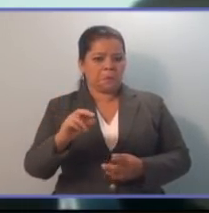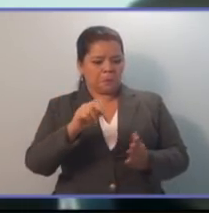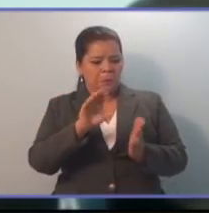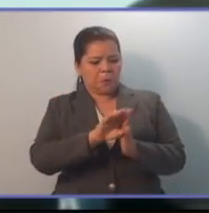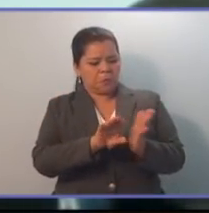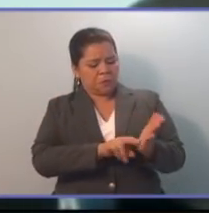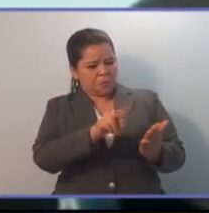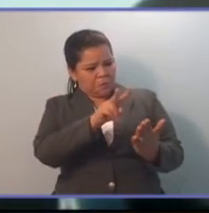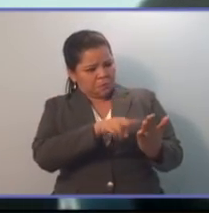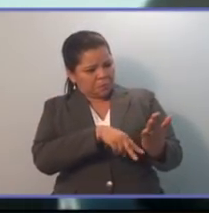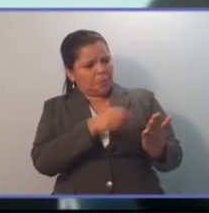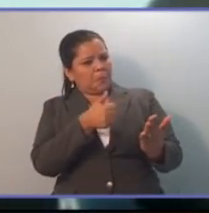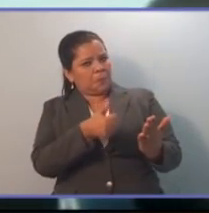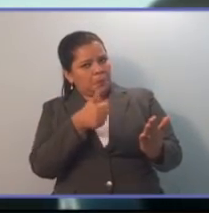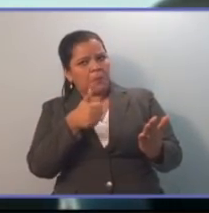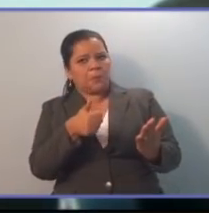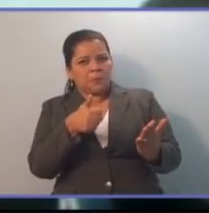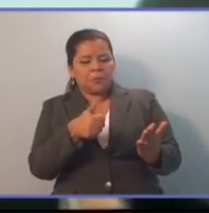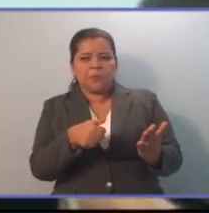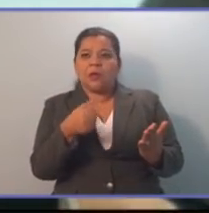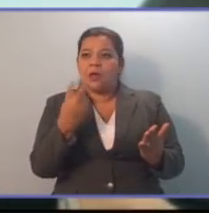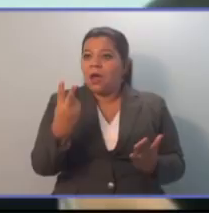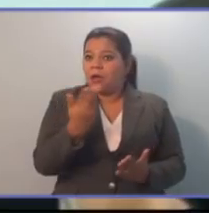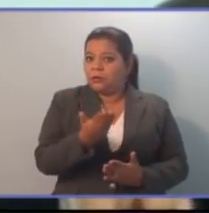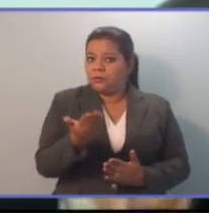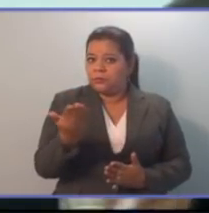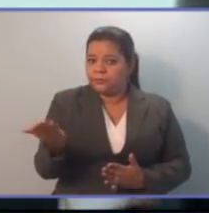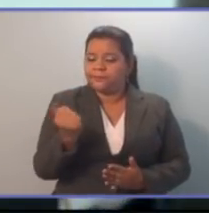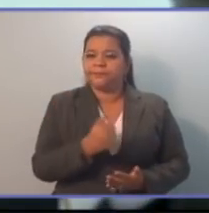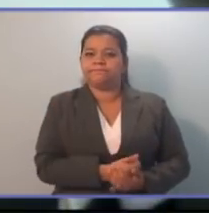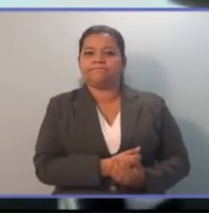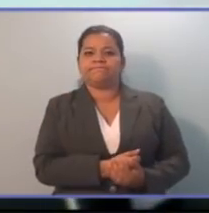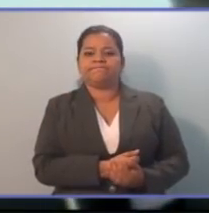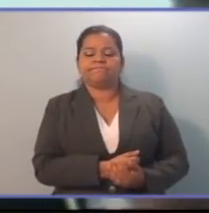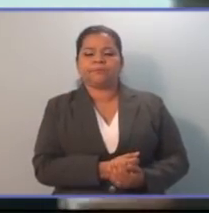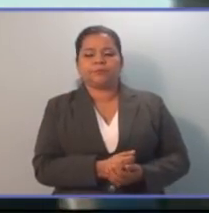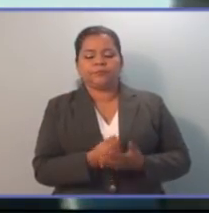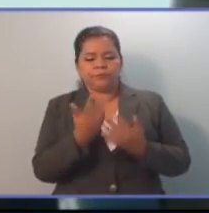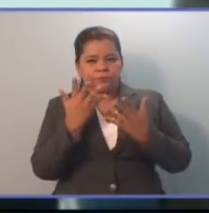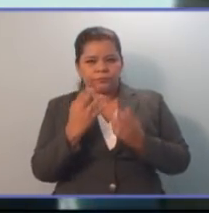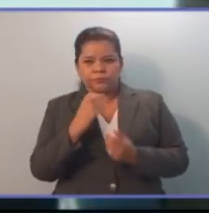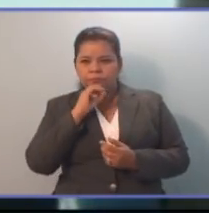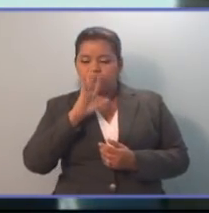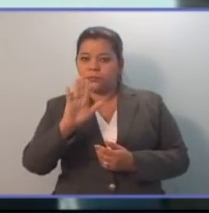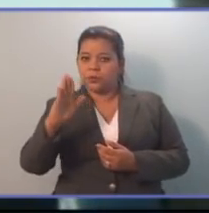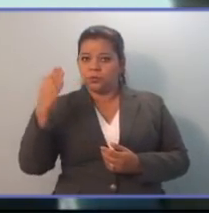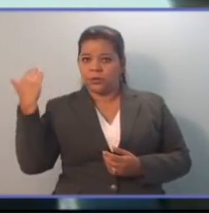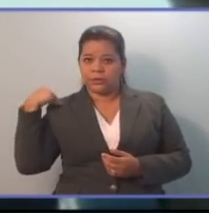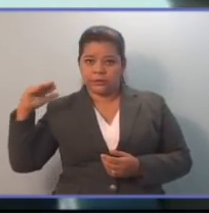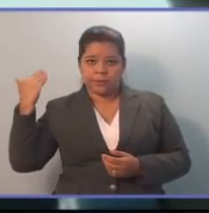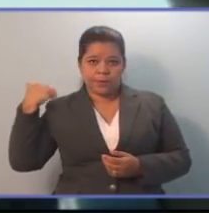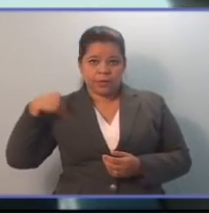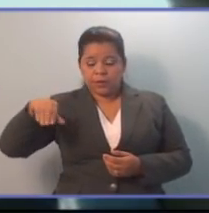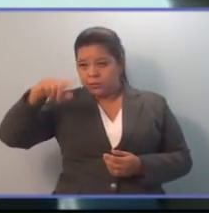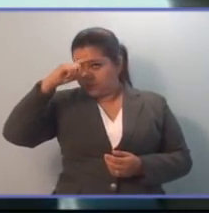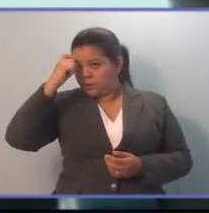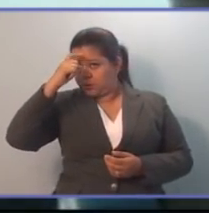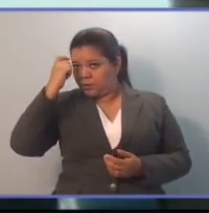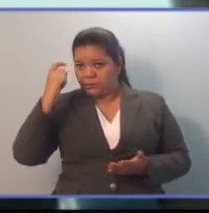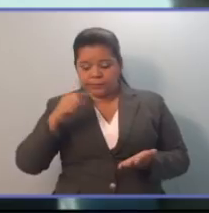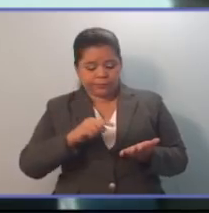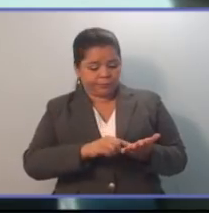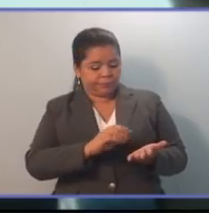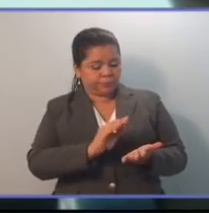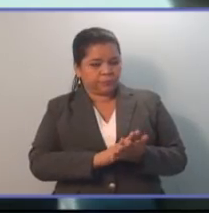ello. Yo quisiera hacer énfasis en 2 cosas. La primera, como su experiencia laboral lo indica,